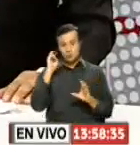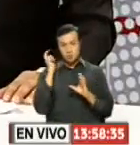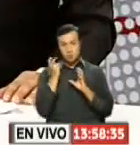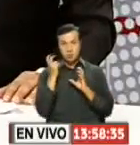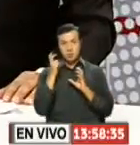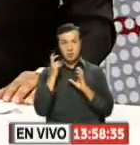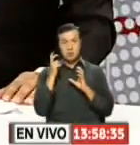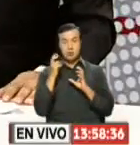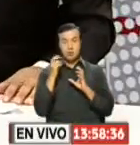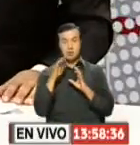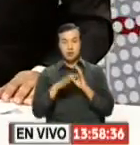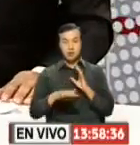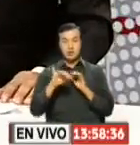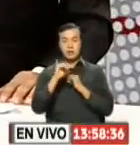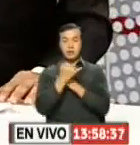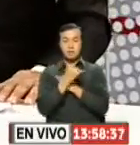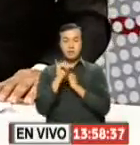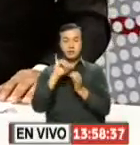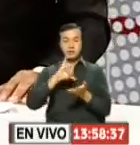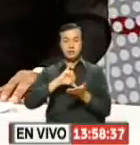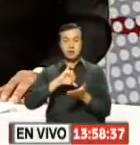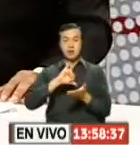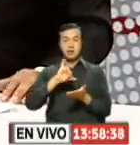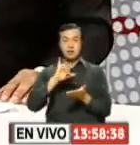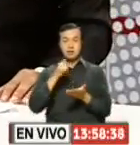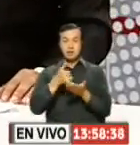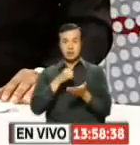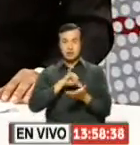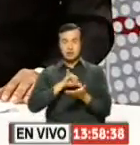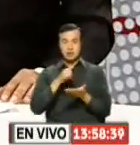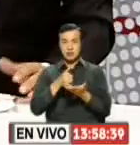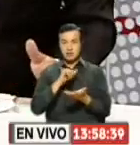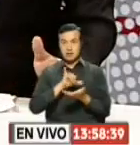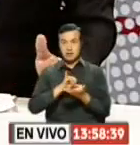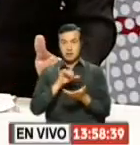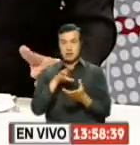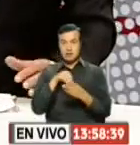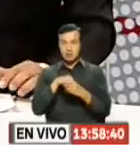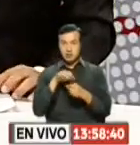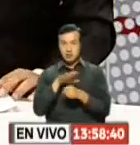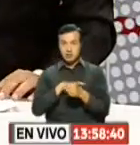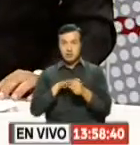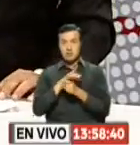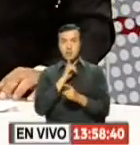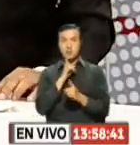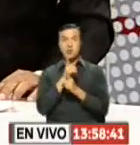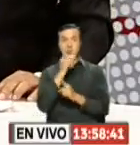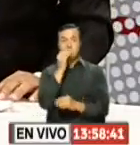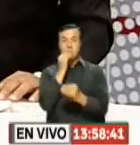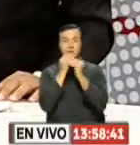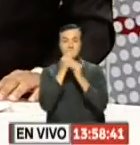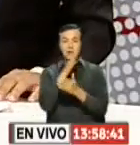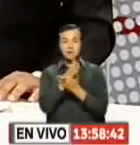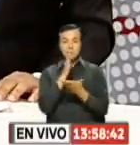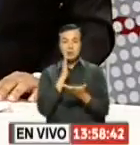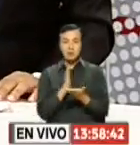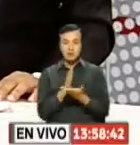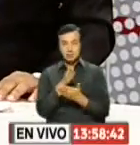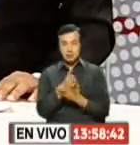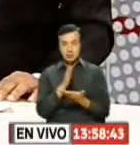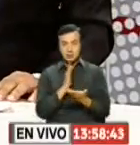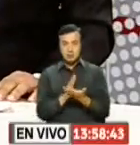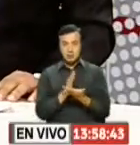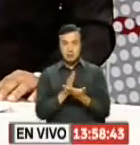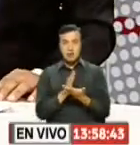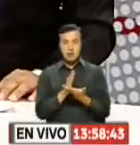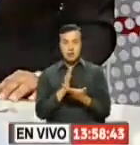en la Independencia de Jipijapa del ceviche de pescado con maní. Este es sin duda el platillo que más se destaca de la gastronomía